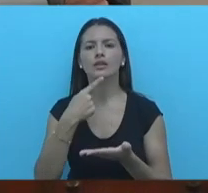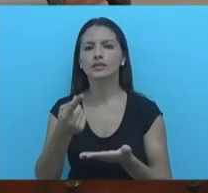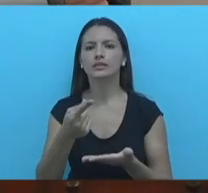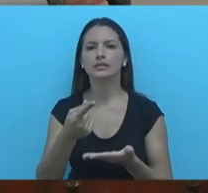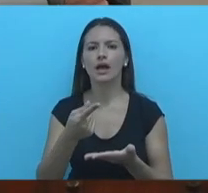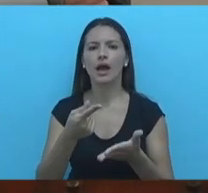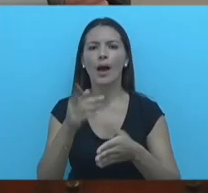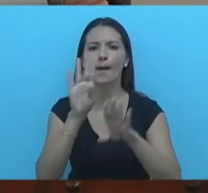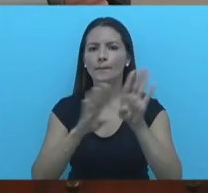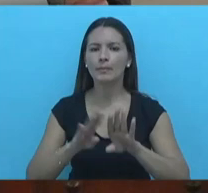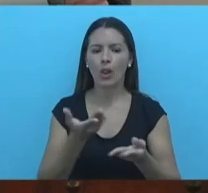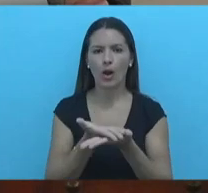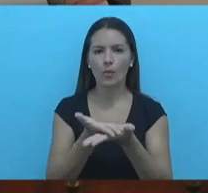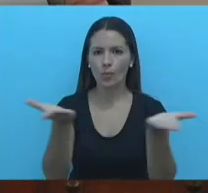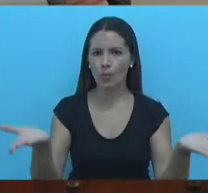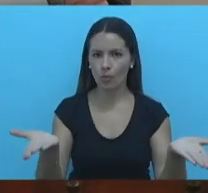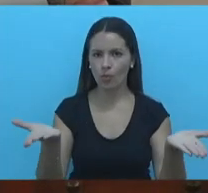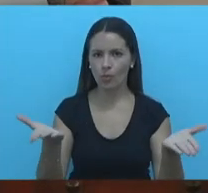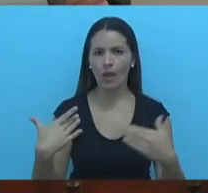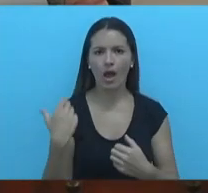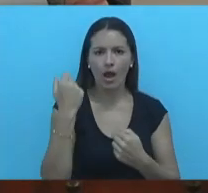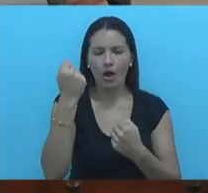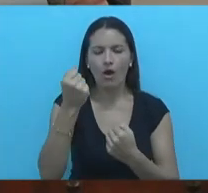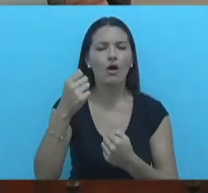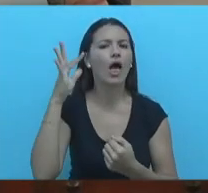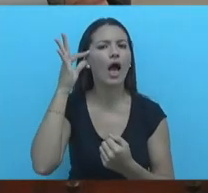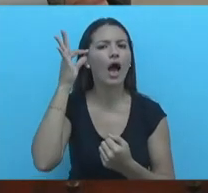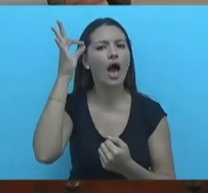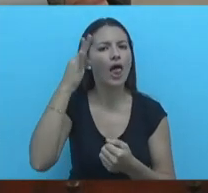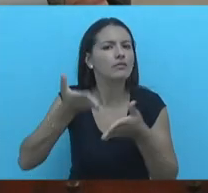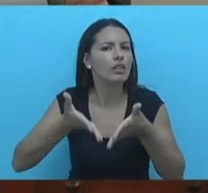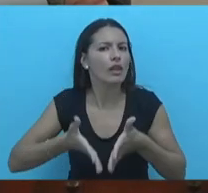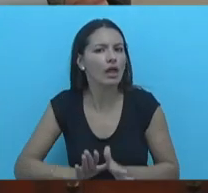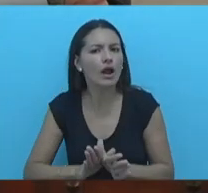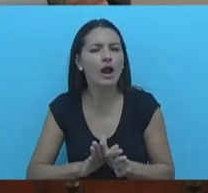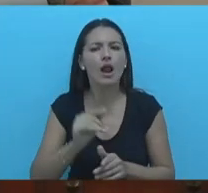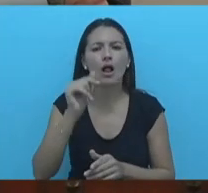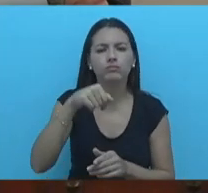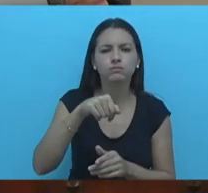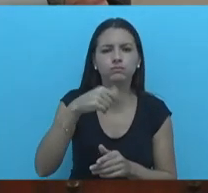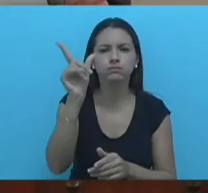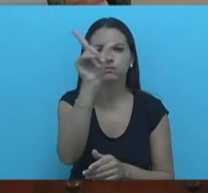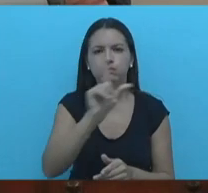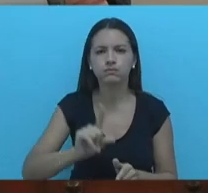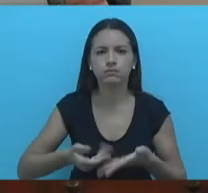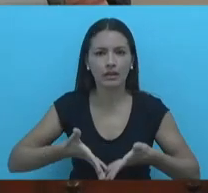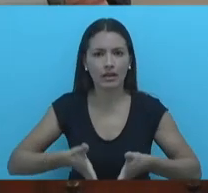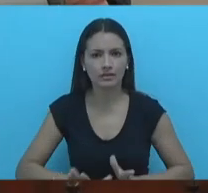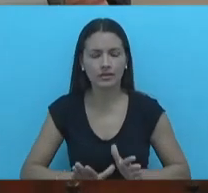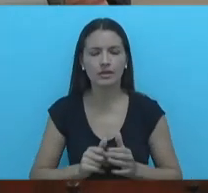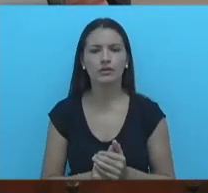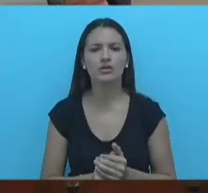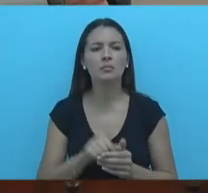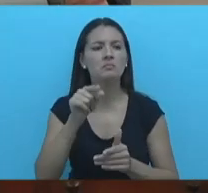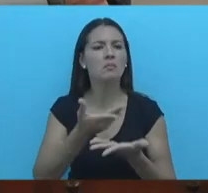la realización de la muestra Héroes Afrodescendientes Argentinos Invisibilizados, en la que expondrán diversas obras de